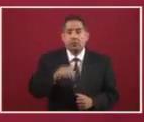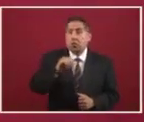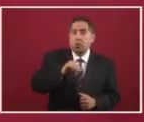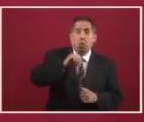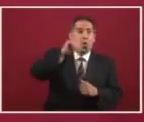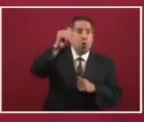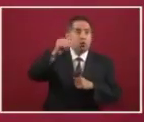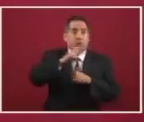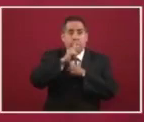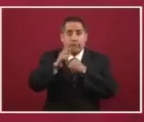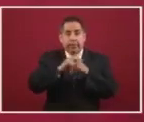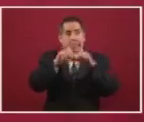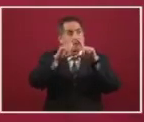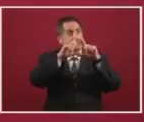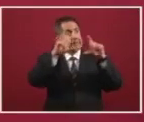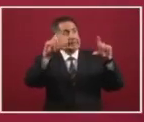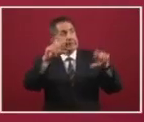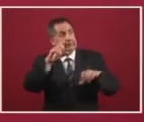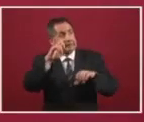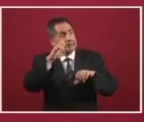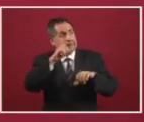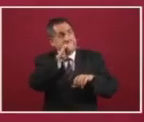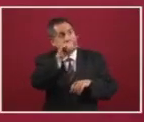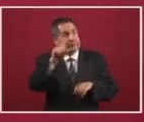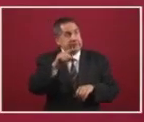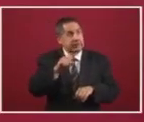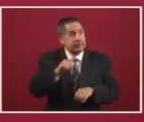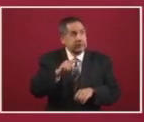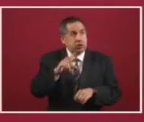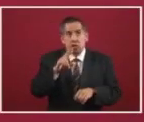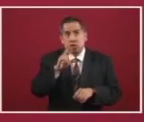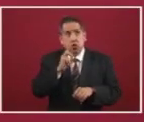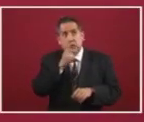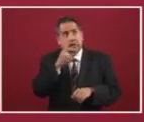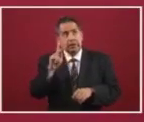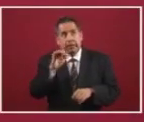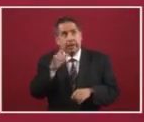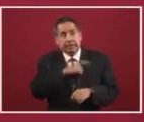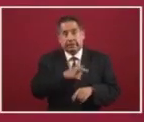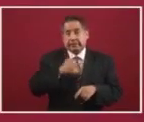franquicias extranjeras, era mejor la gasolina.